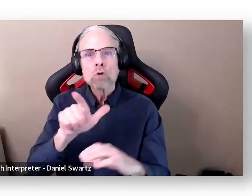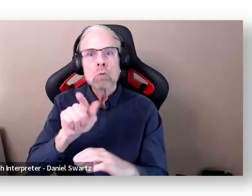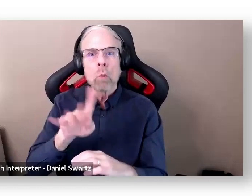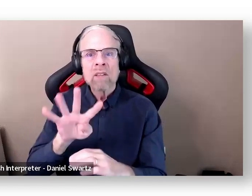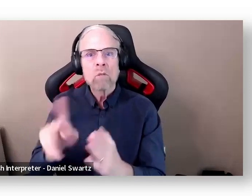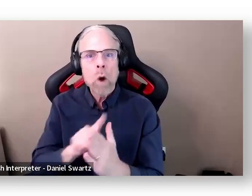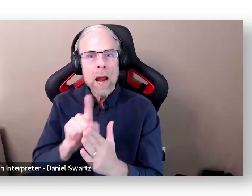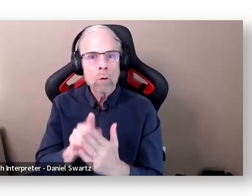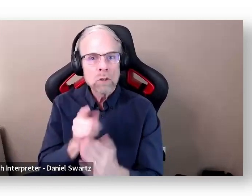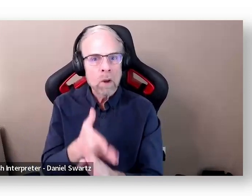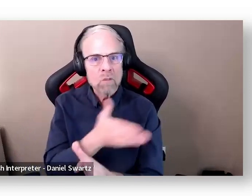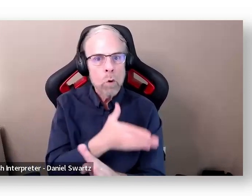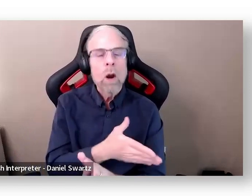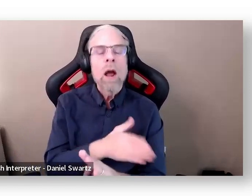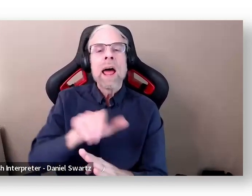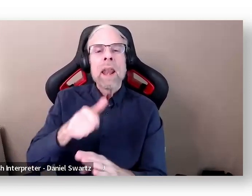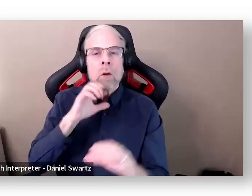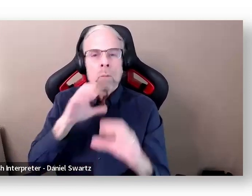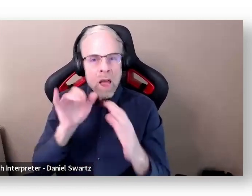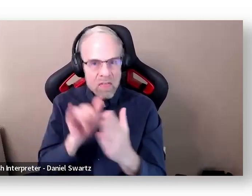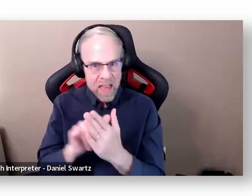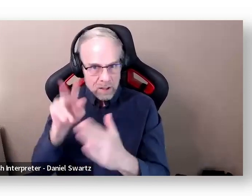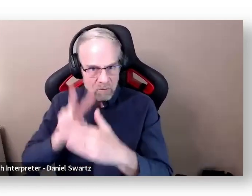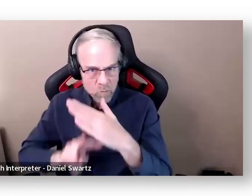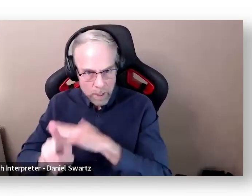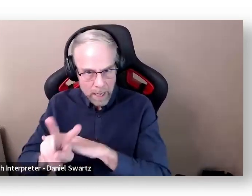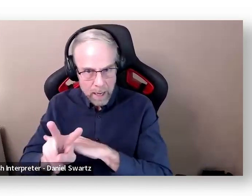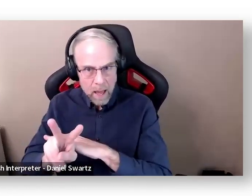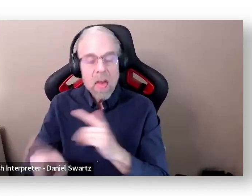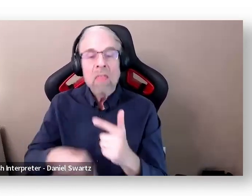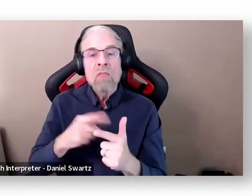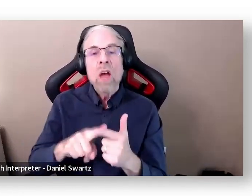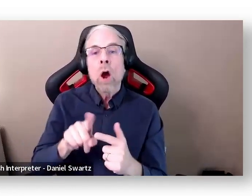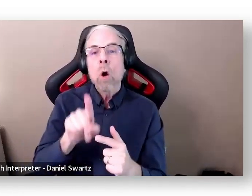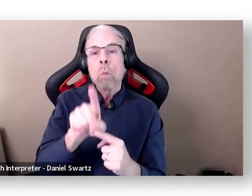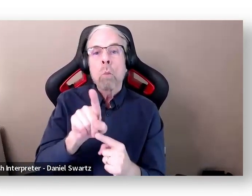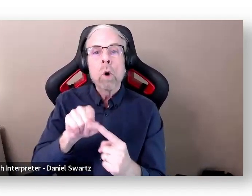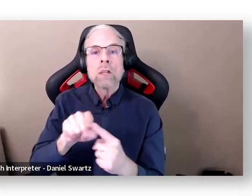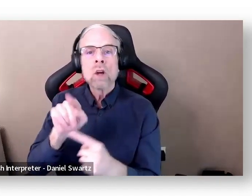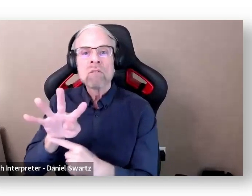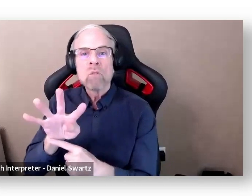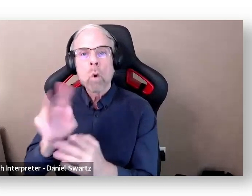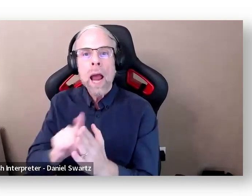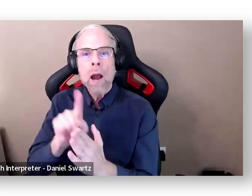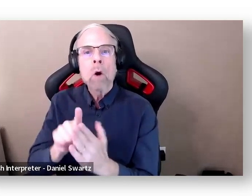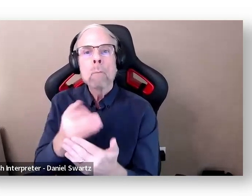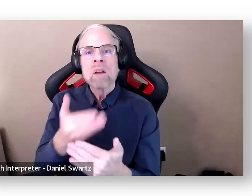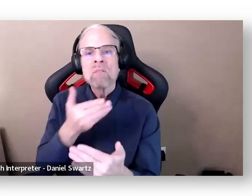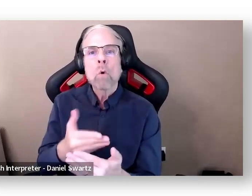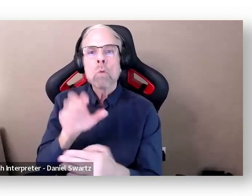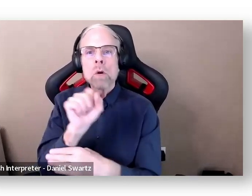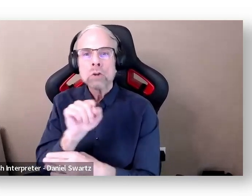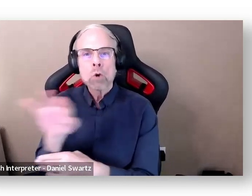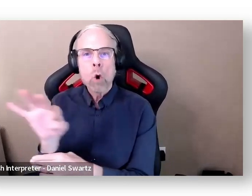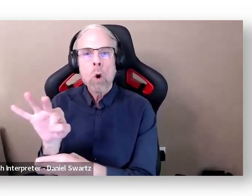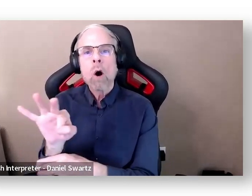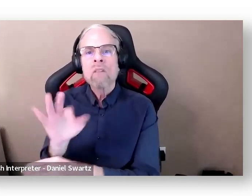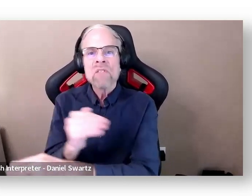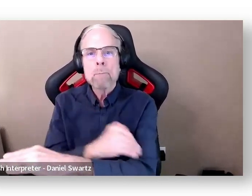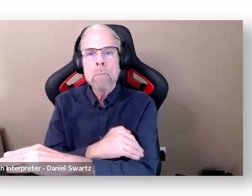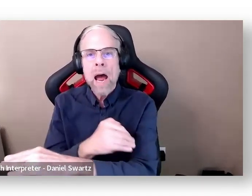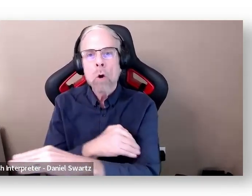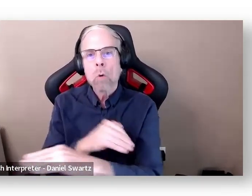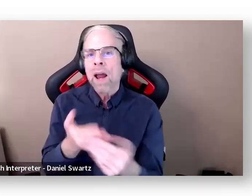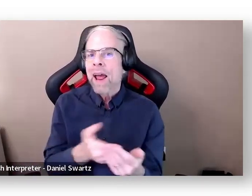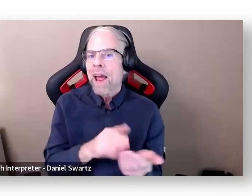Un 24 horas anterior, nosotros hacemos otra comunicación, estamos pronosticando eso. Luego de